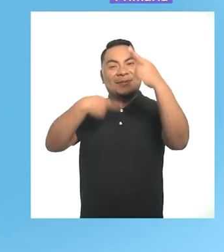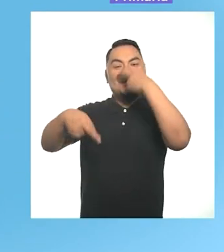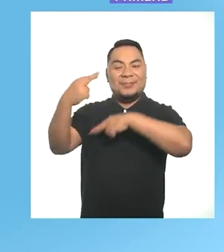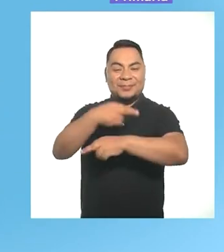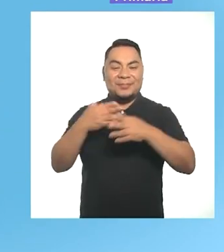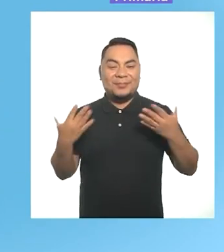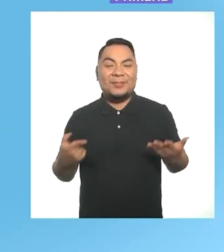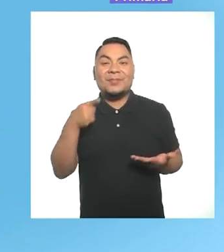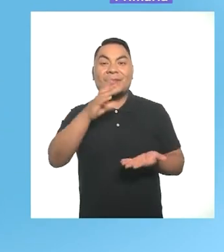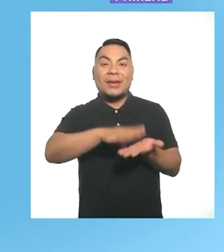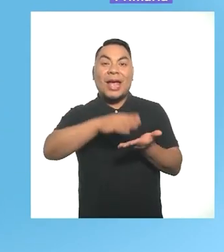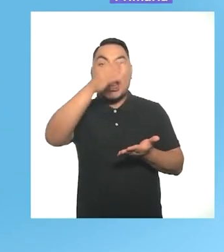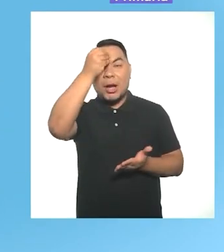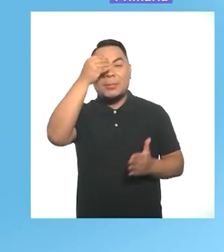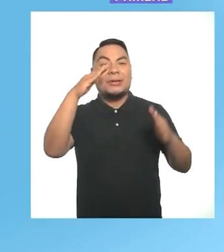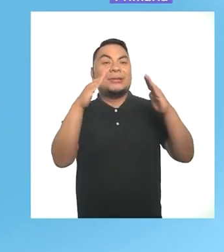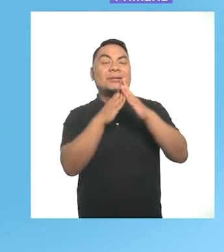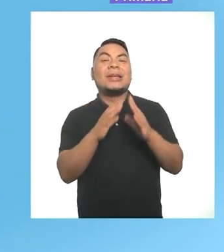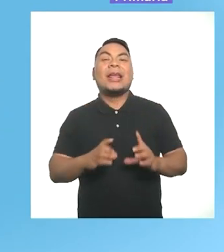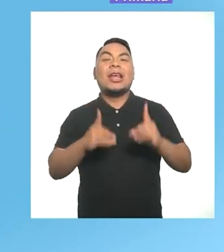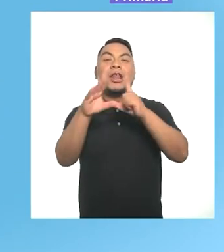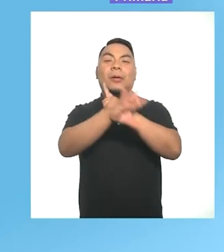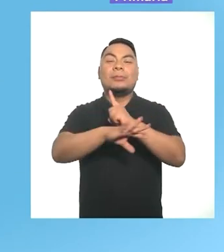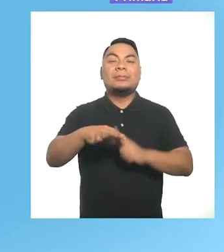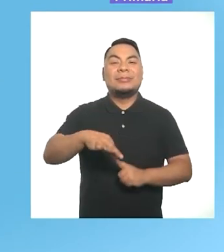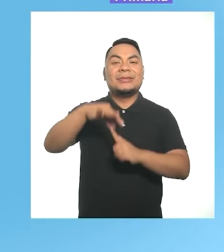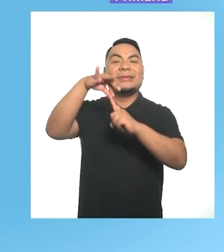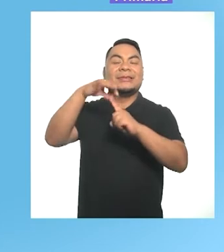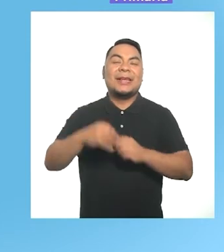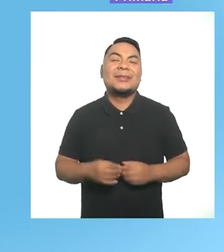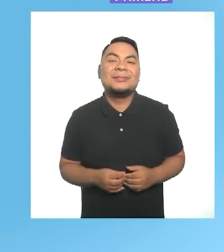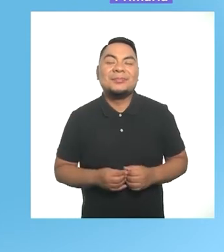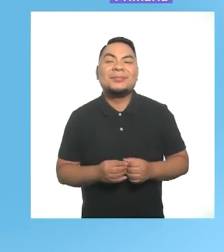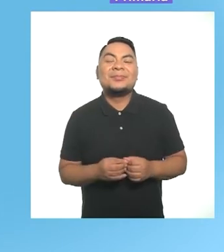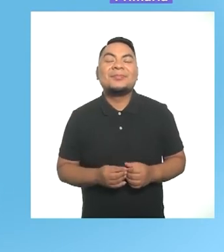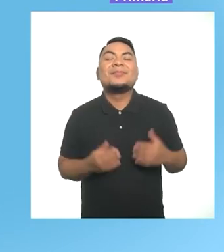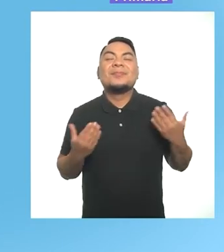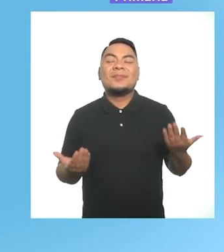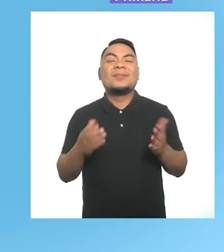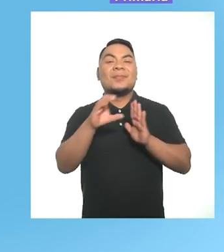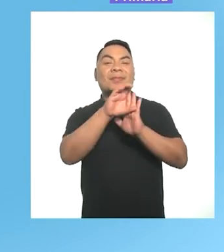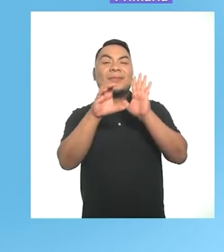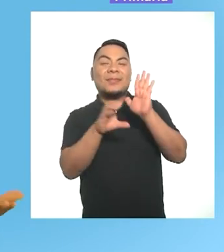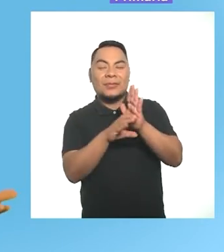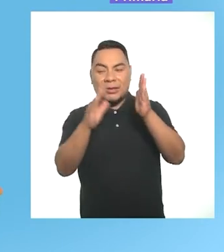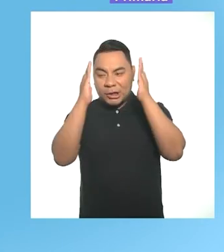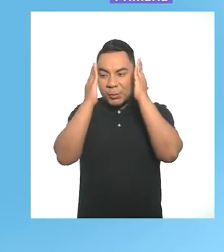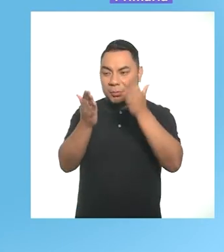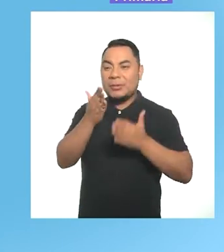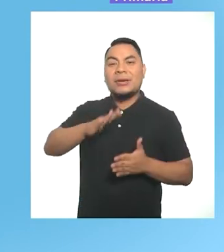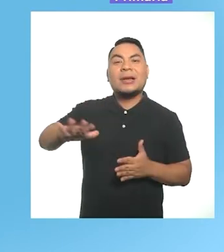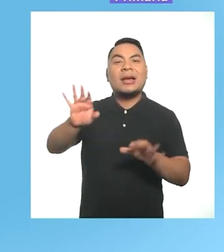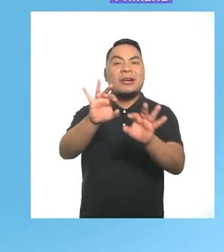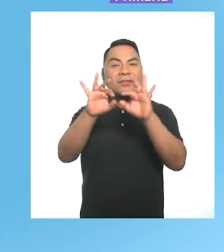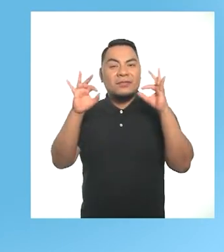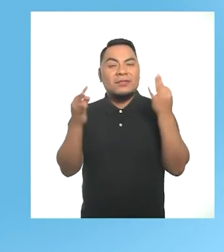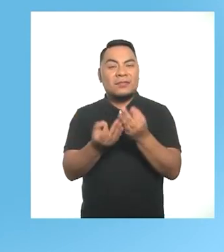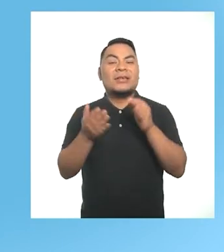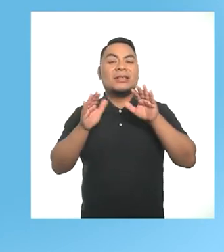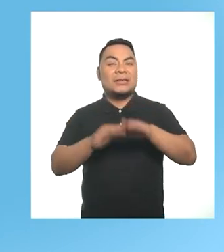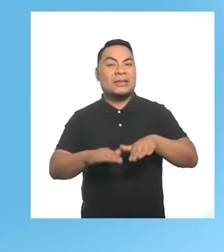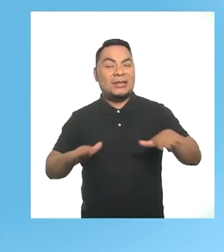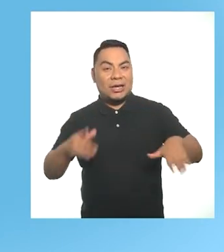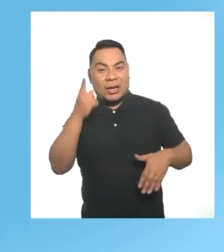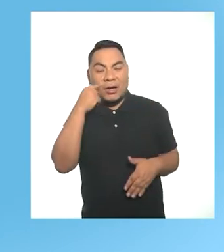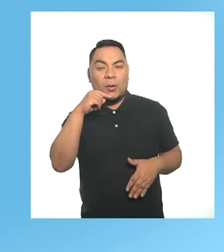estamos de regreso en Aprendo en Casa Educación Básica Especial. capítulo dedicado para las familias